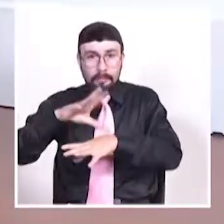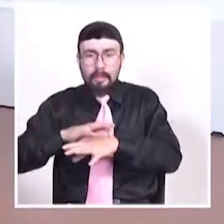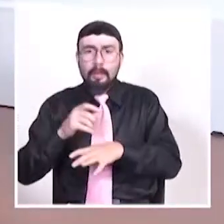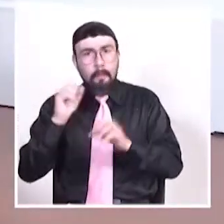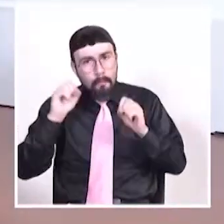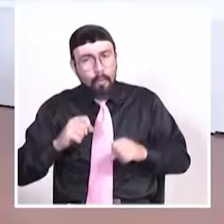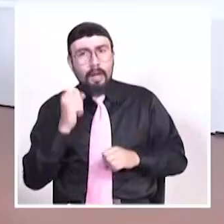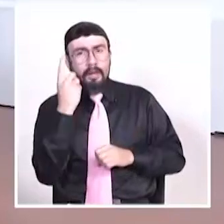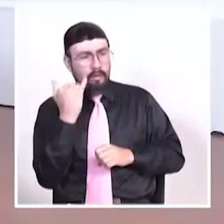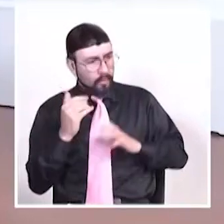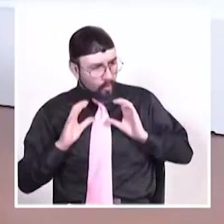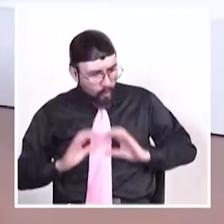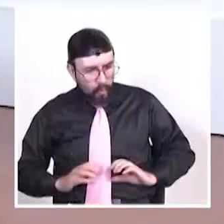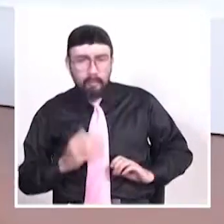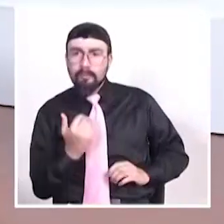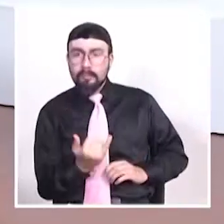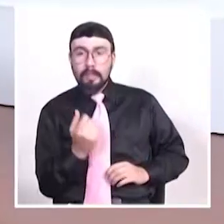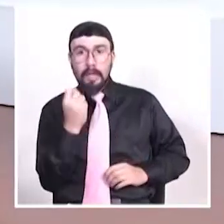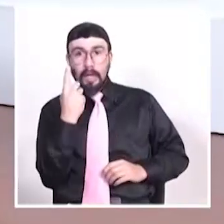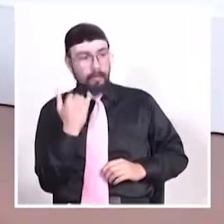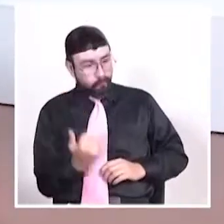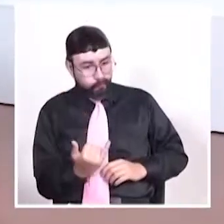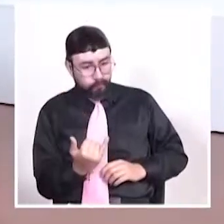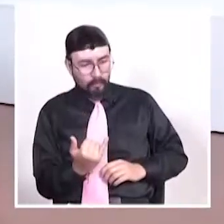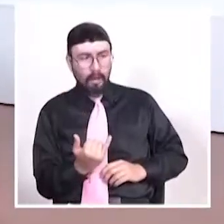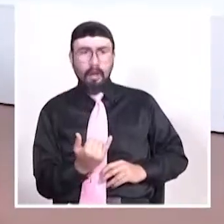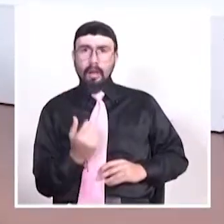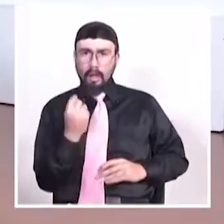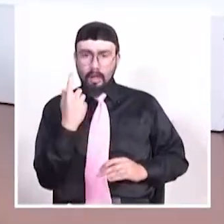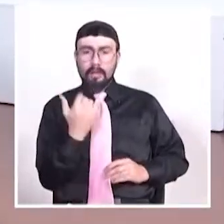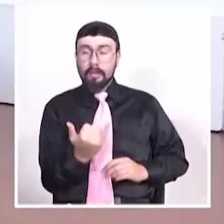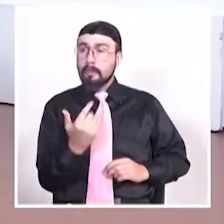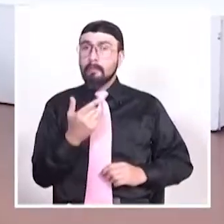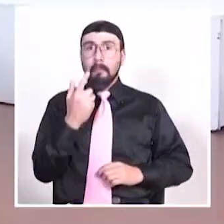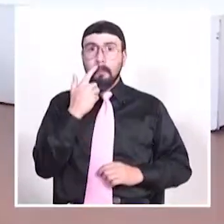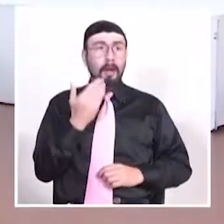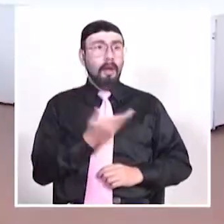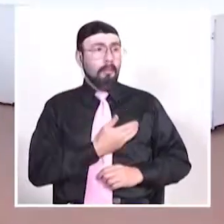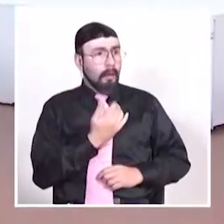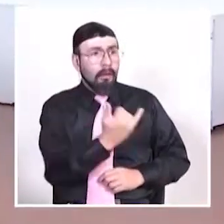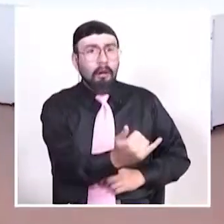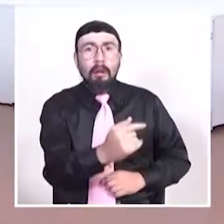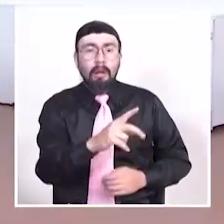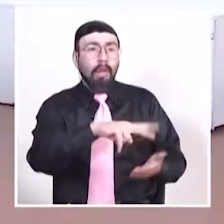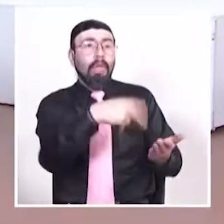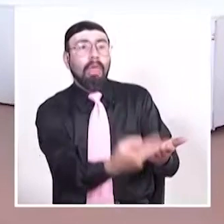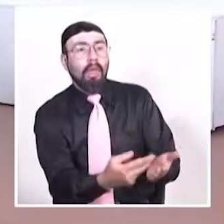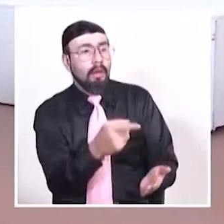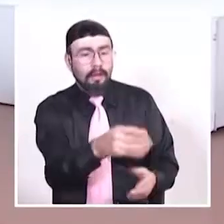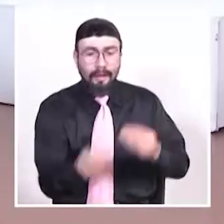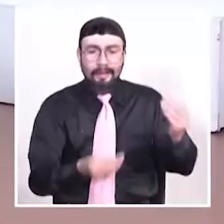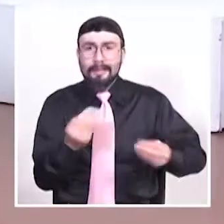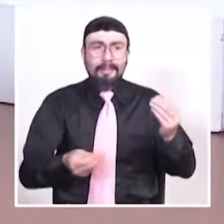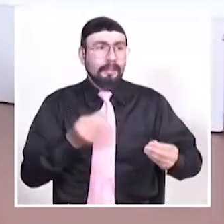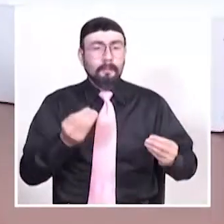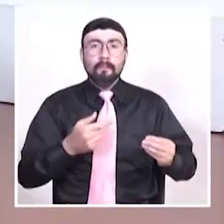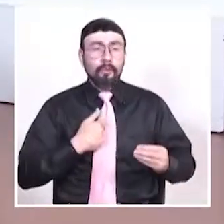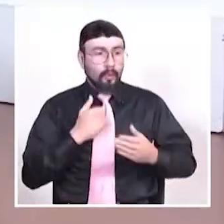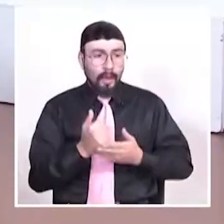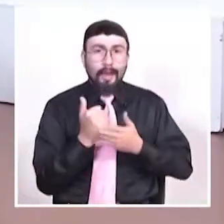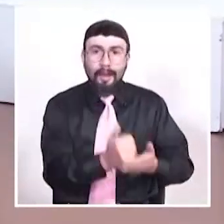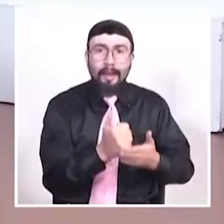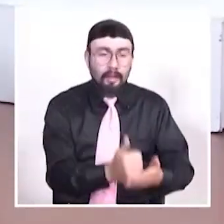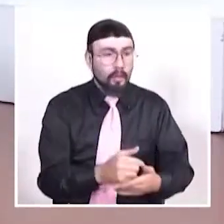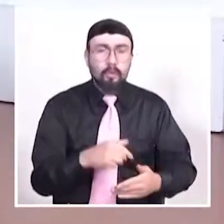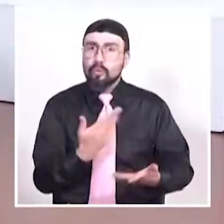cuerpo humano, para poder entender ese muñeco en ese papá o mamá que uno se encuentra tirado por ahí en la calle y si no sé cómo hacerle lo